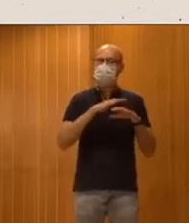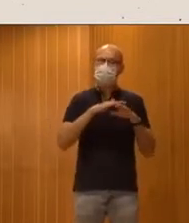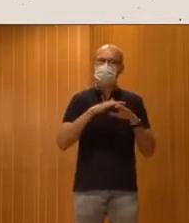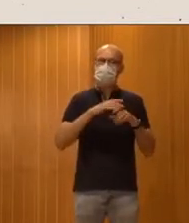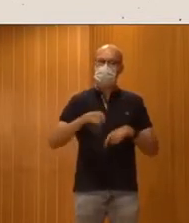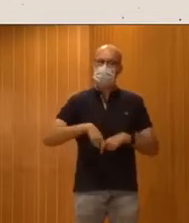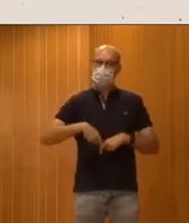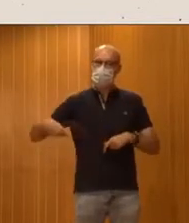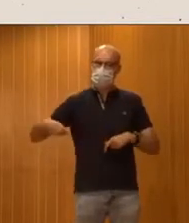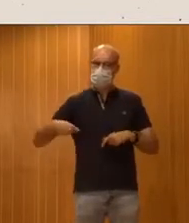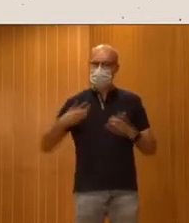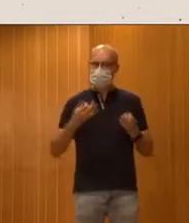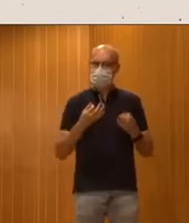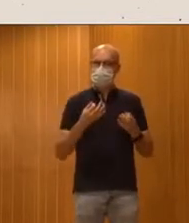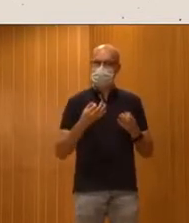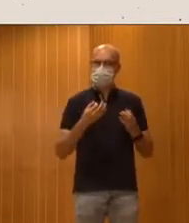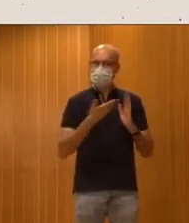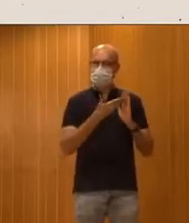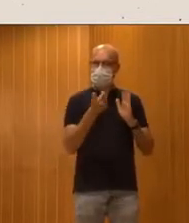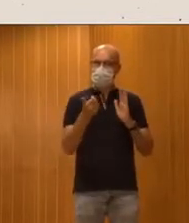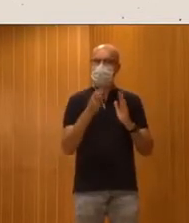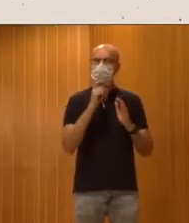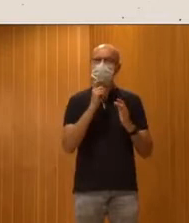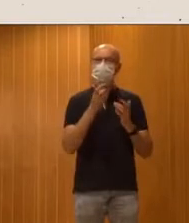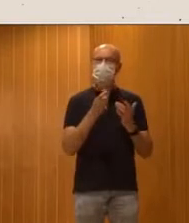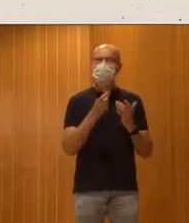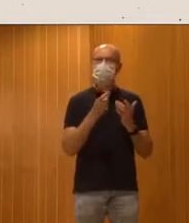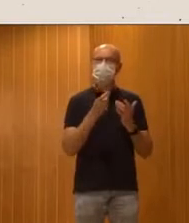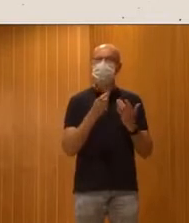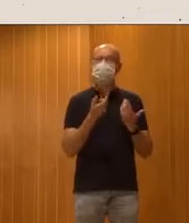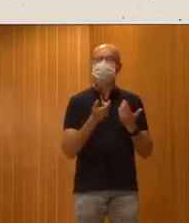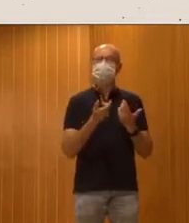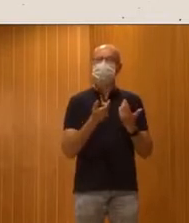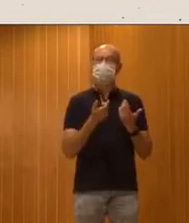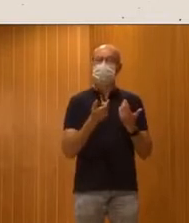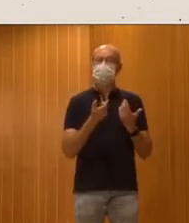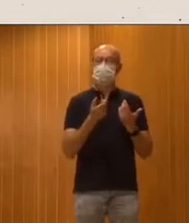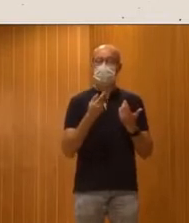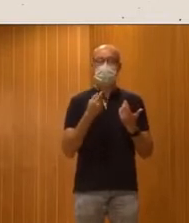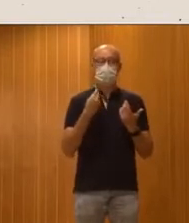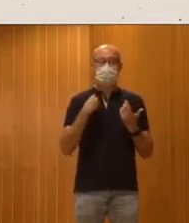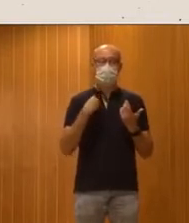para eliminar las sujeciones mecánicas es hacer que nuestros